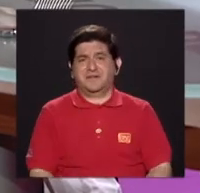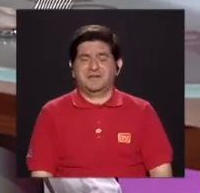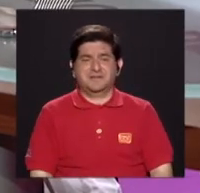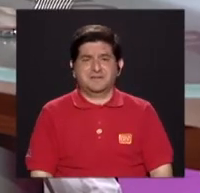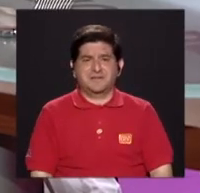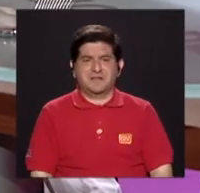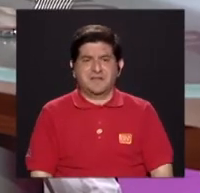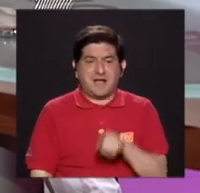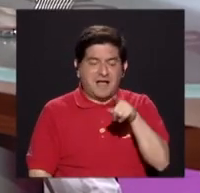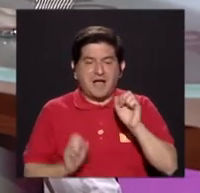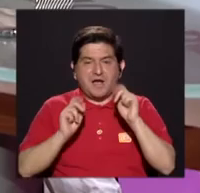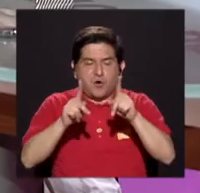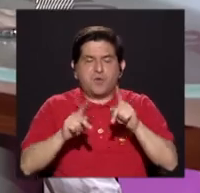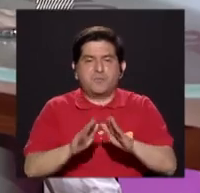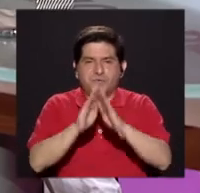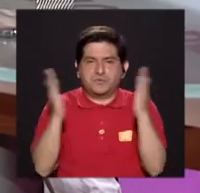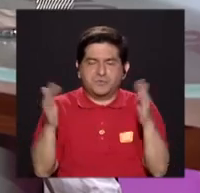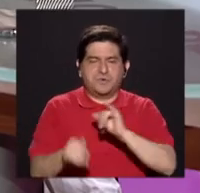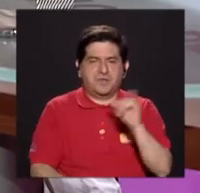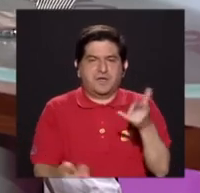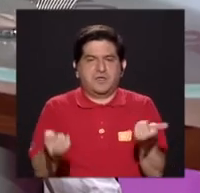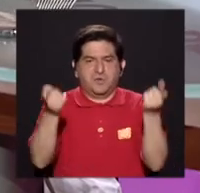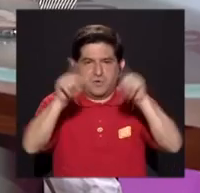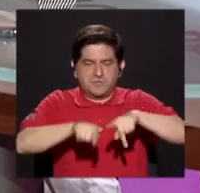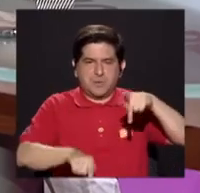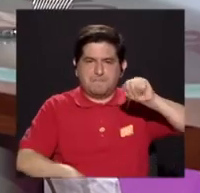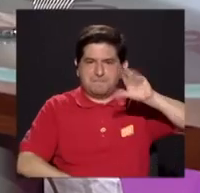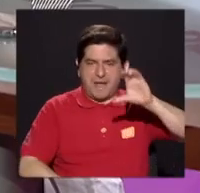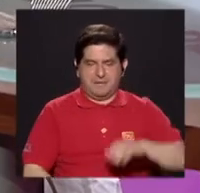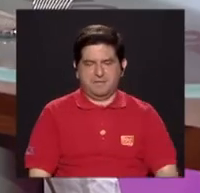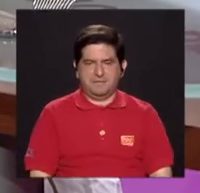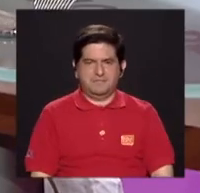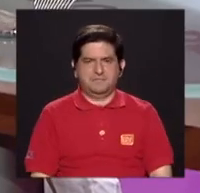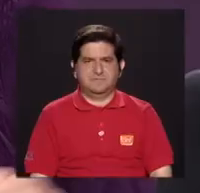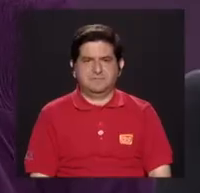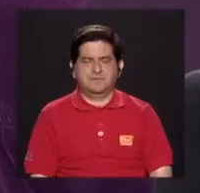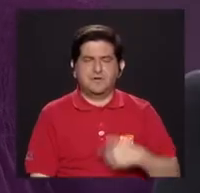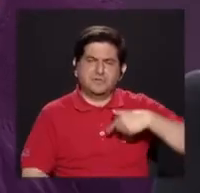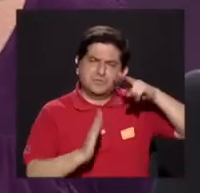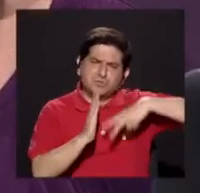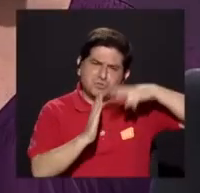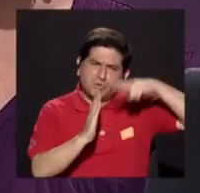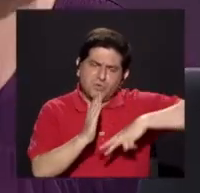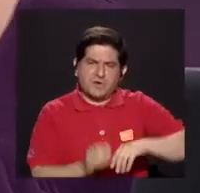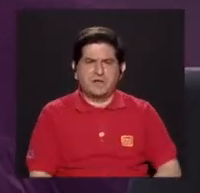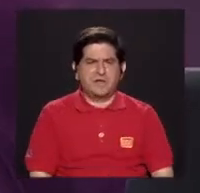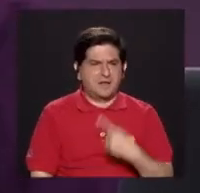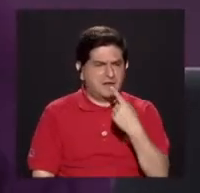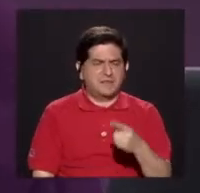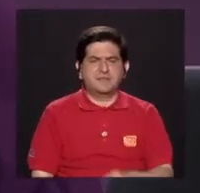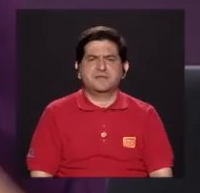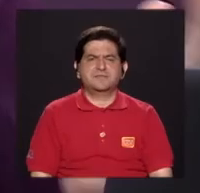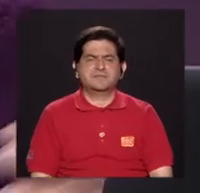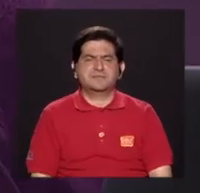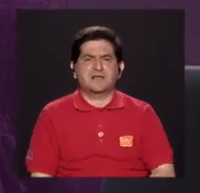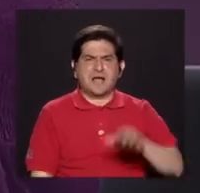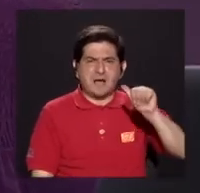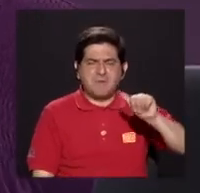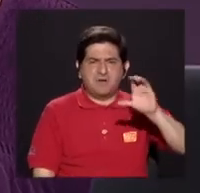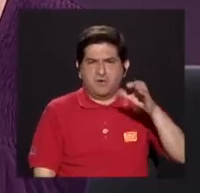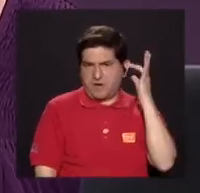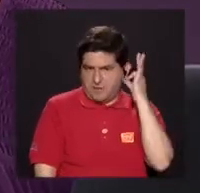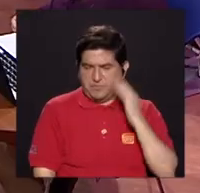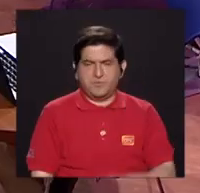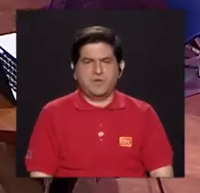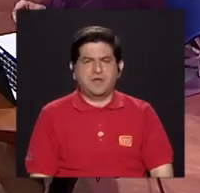más, se abrió ese espacio. Lo mismo pasó en el PAC. Pero no es la primera. Voy a leer aquí lo que nos dice doña Amable Corrales, aprovecho para